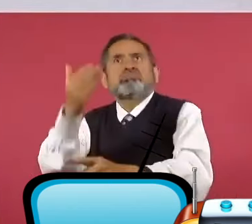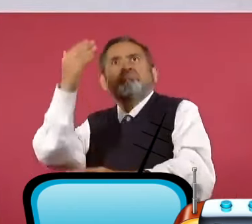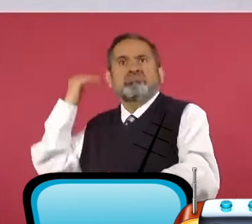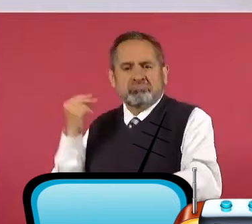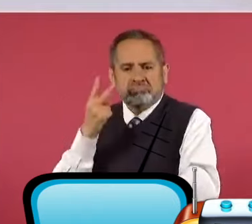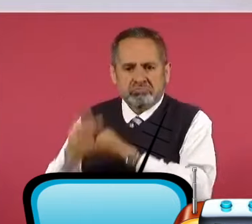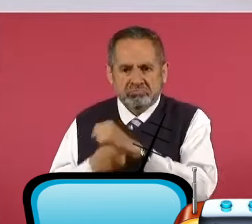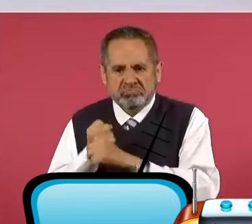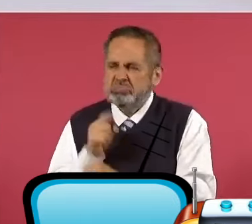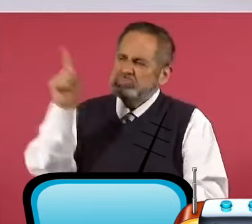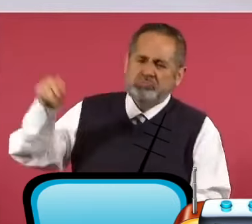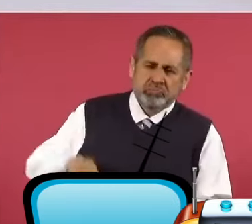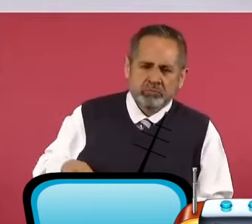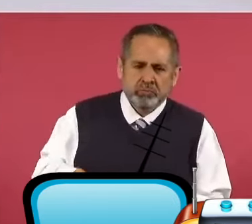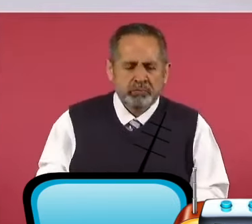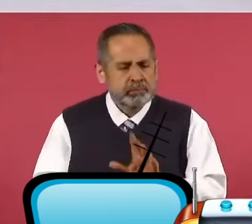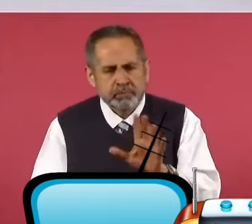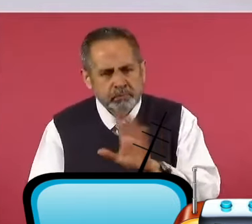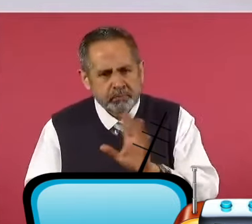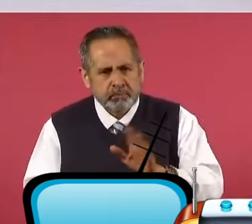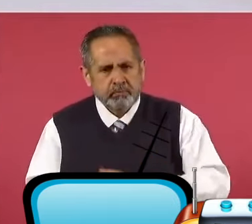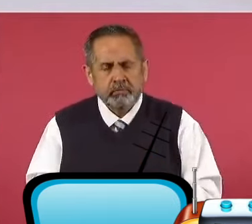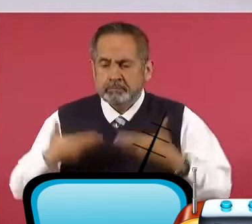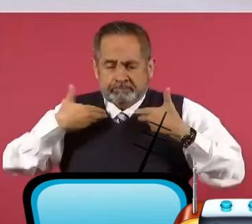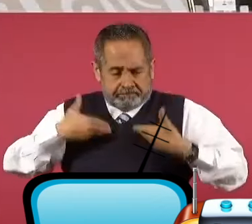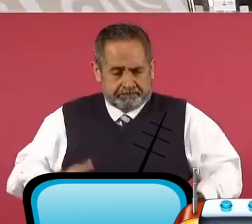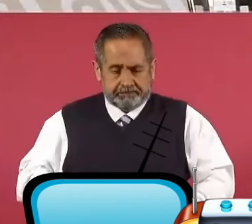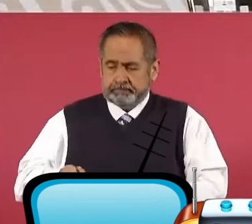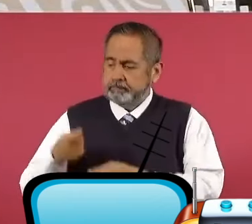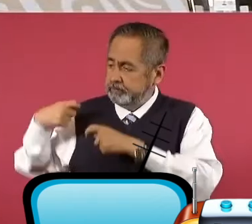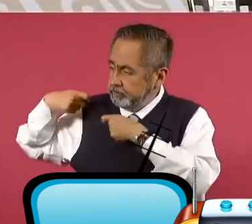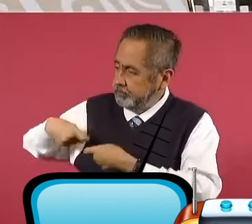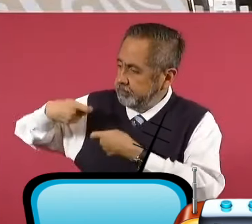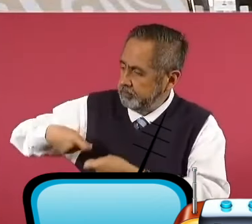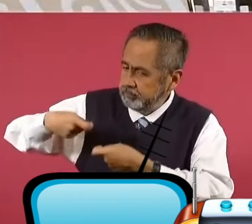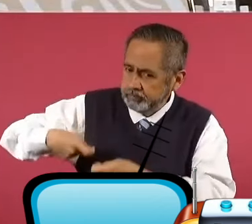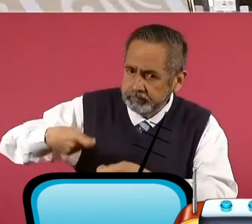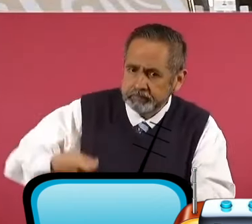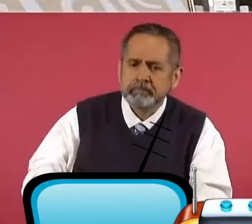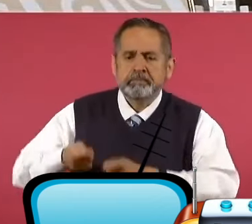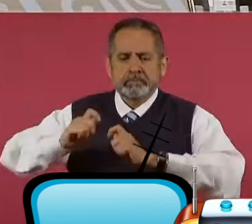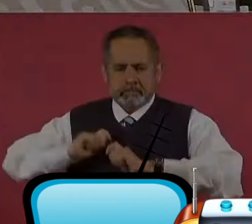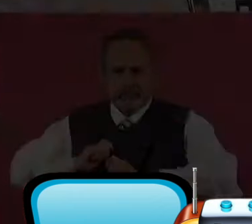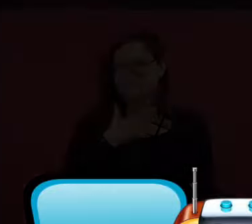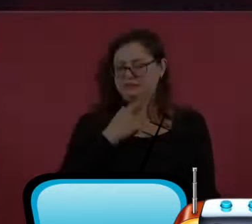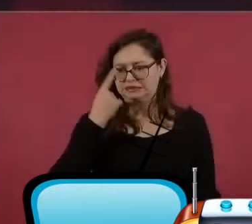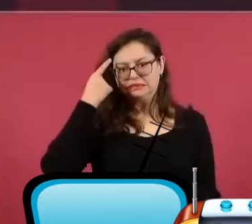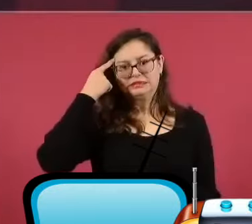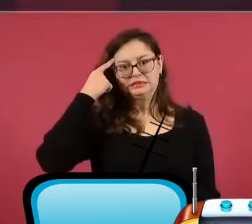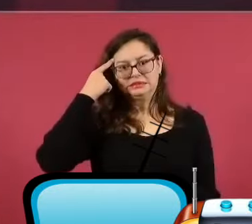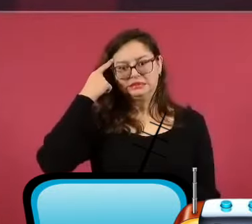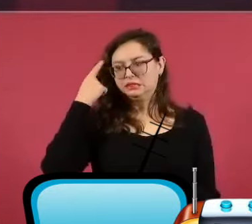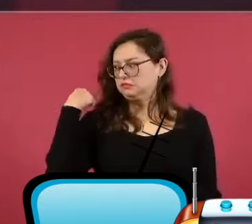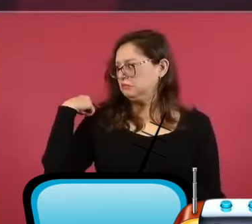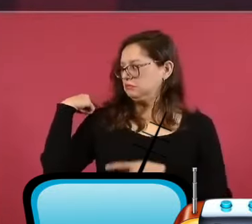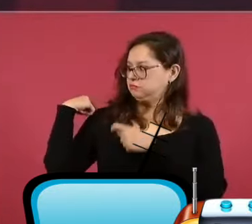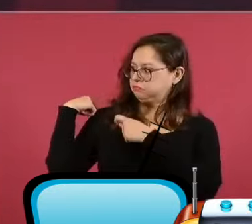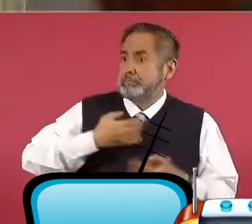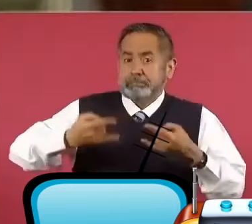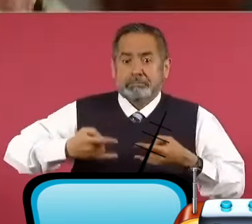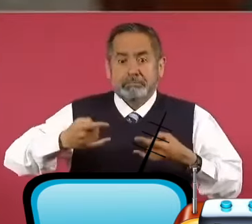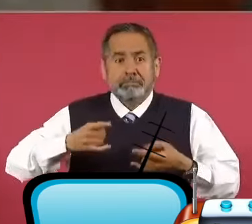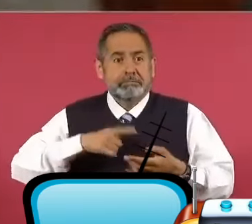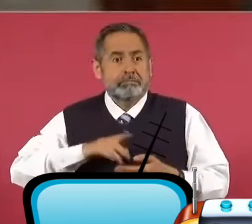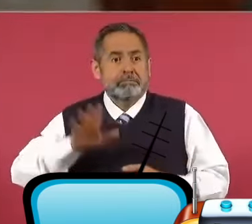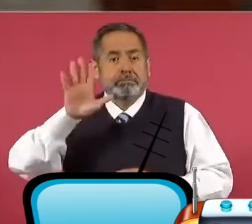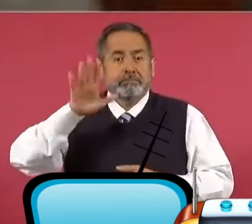200 años. Pero si hoy esa persona ostenta un cargo y está en su papel dignificar. Así como su esposo,